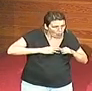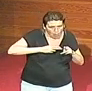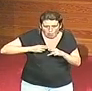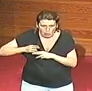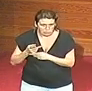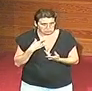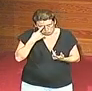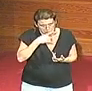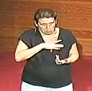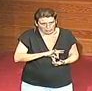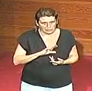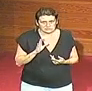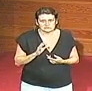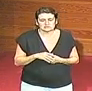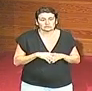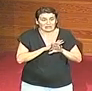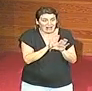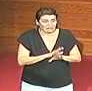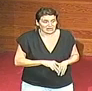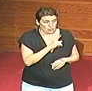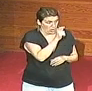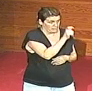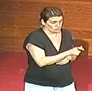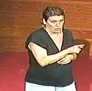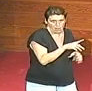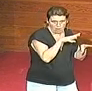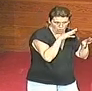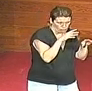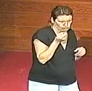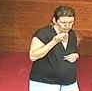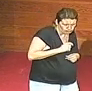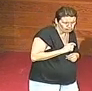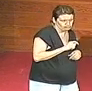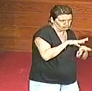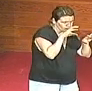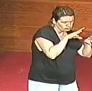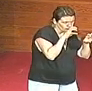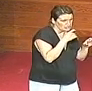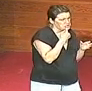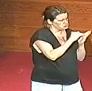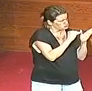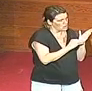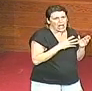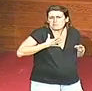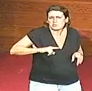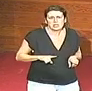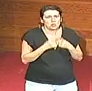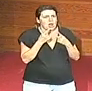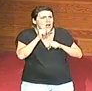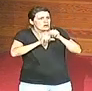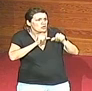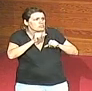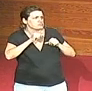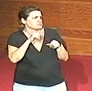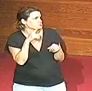ahí. Entonces, al final, tú tienes una persona que ha aprendido del oficio y que sabe desempeñarlo bien. A mí no me importa que sea físico cuántico. Sí. El problema